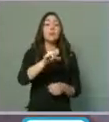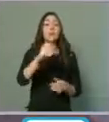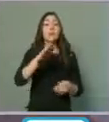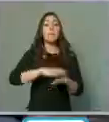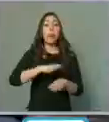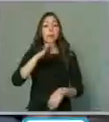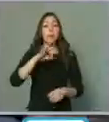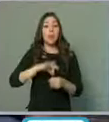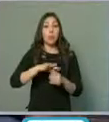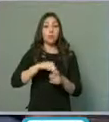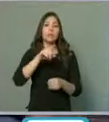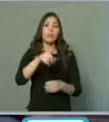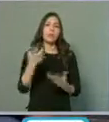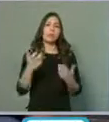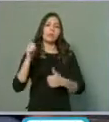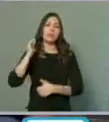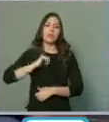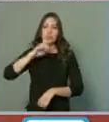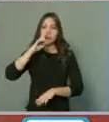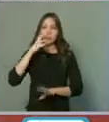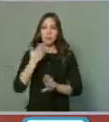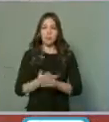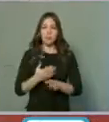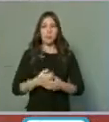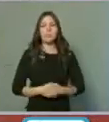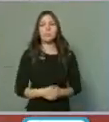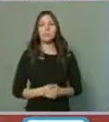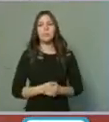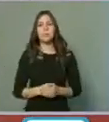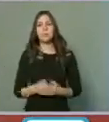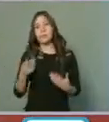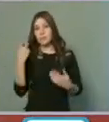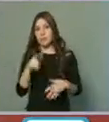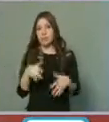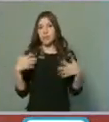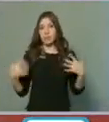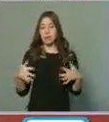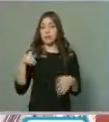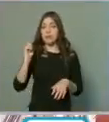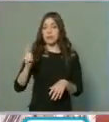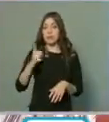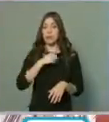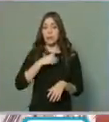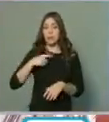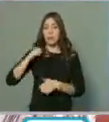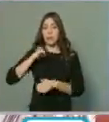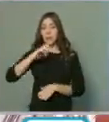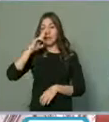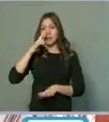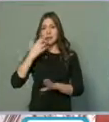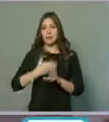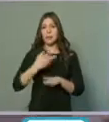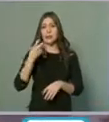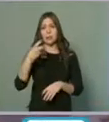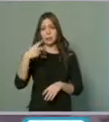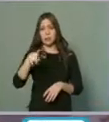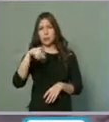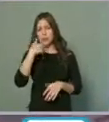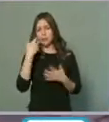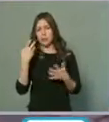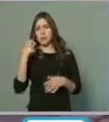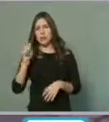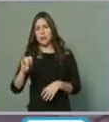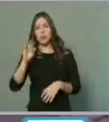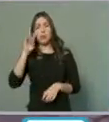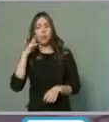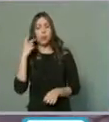quiera aventar la responsabilidad, como bien dices, ¿no? Pero aquí hay, exactamente, pero es algo bien importante, porque ese cargo, si bien es cierto, es voluntario,